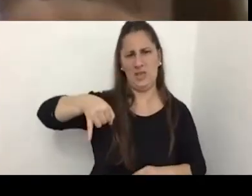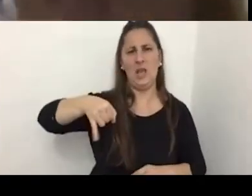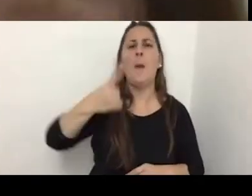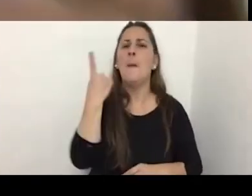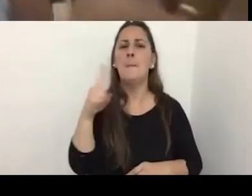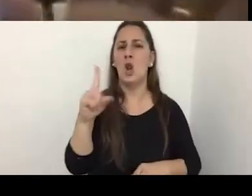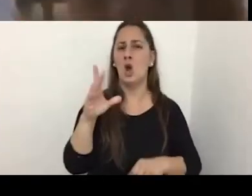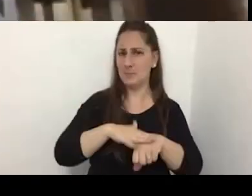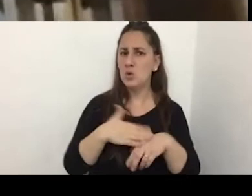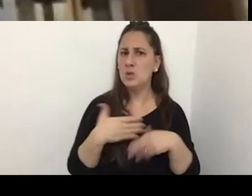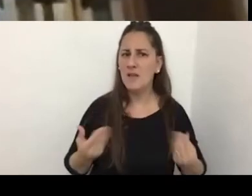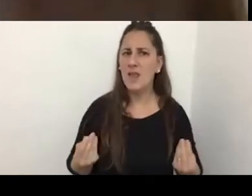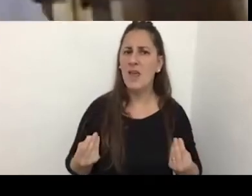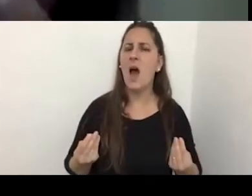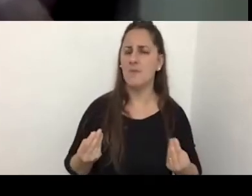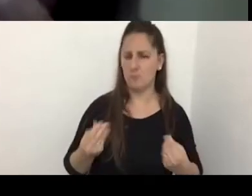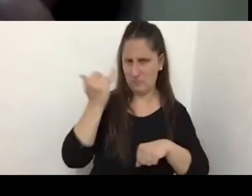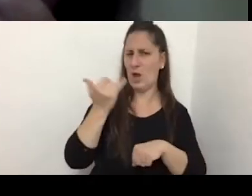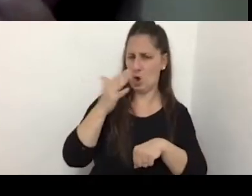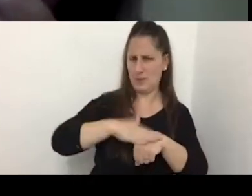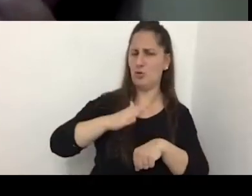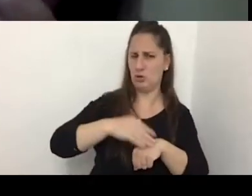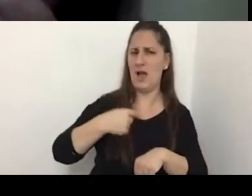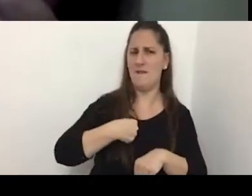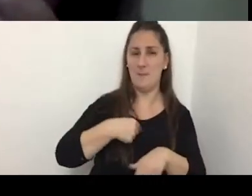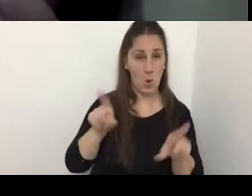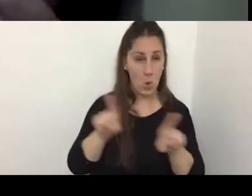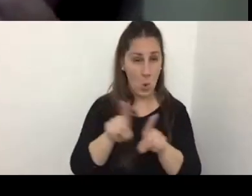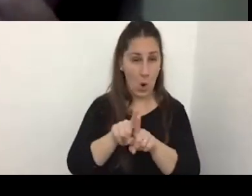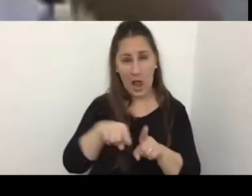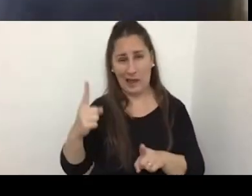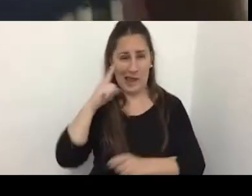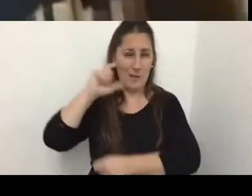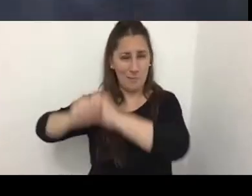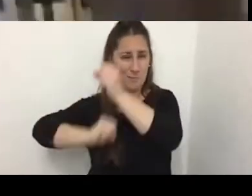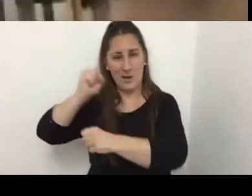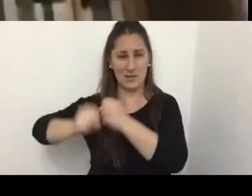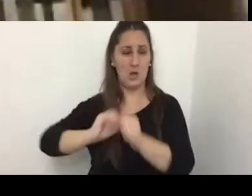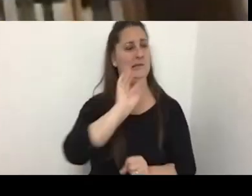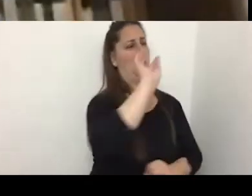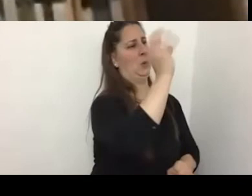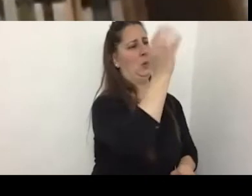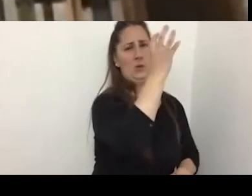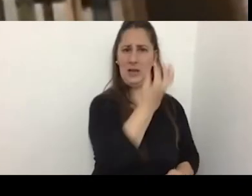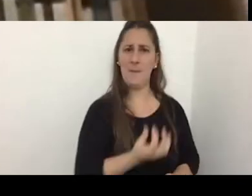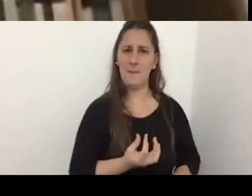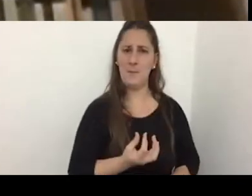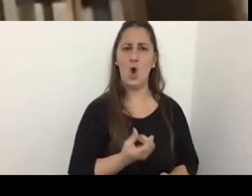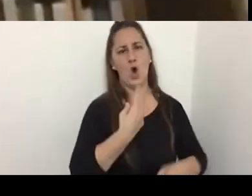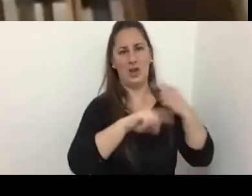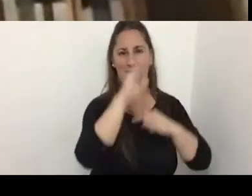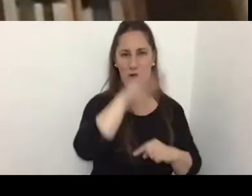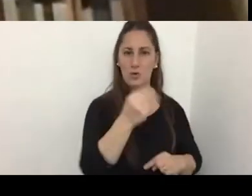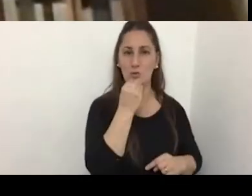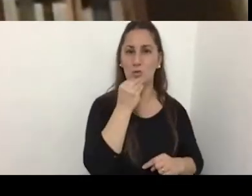tendré responsabilidad, puede ser. Ahora, no es la misma que los que yo cambio la lamparita y el otro te tira no sé cuántos toneles de uranio